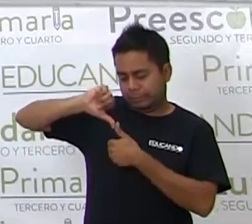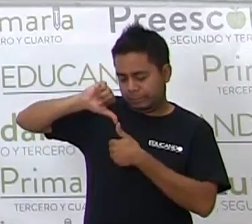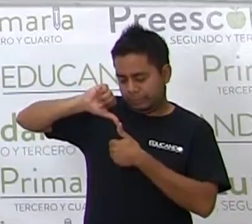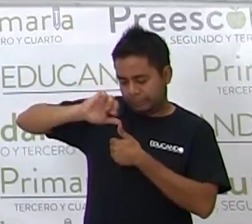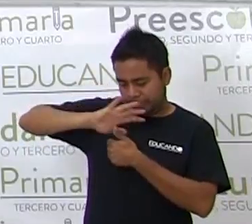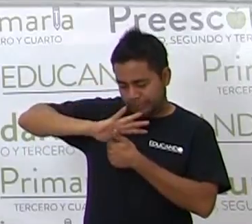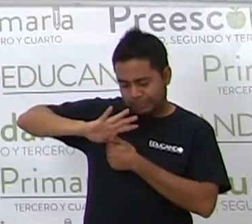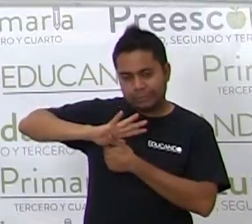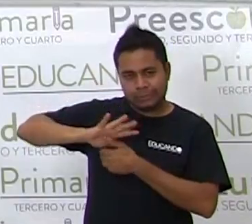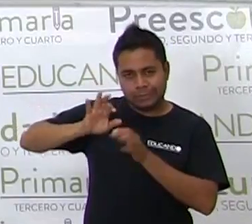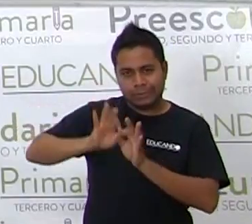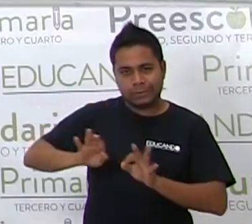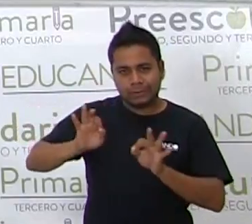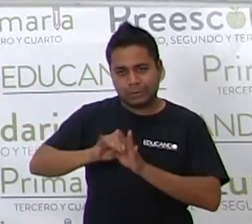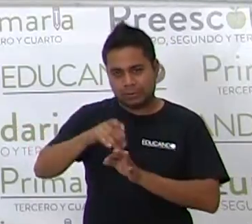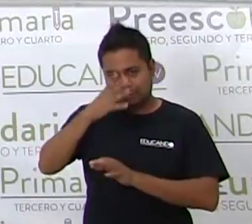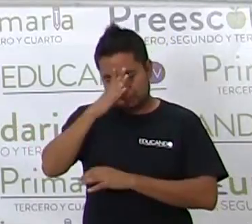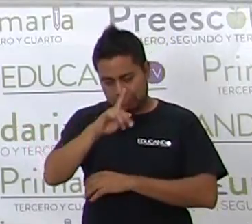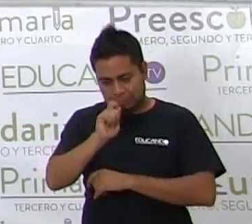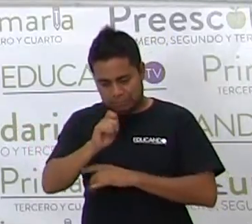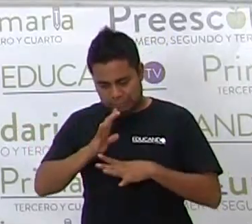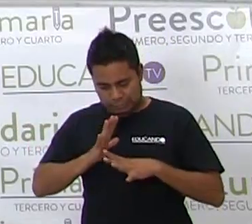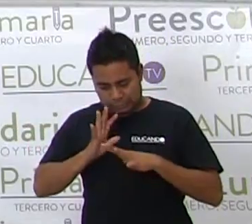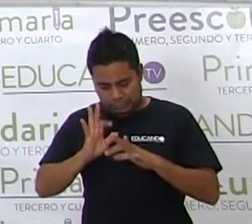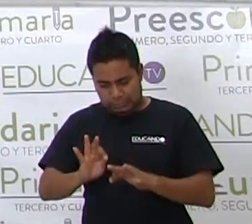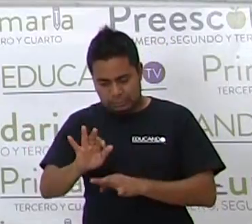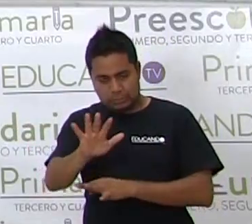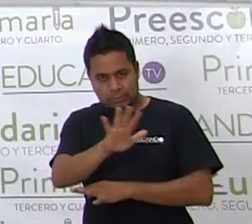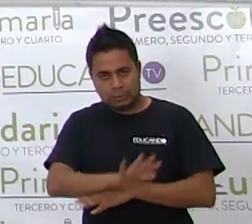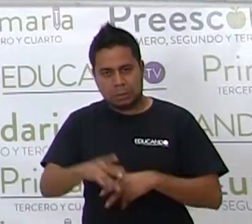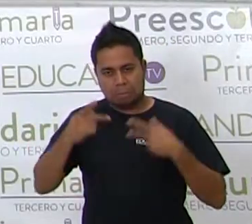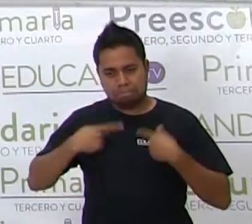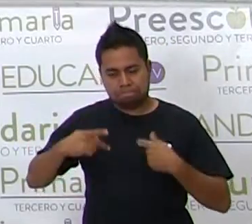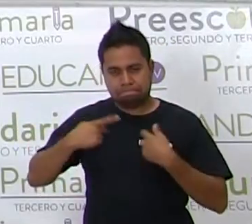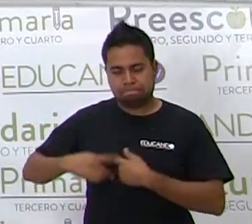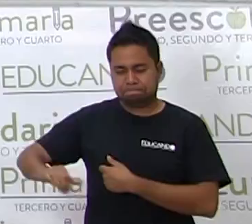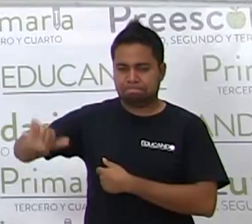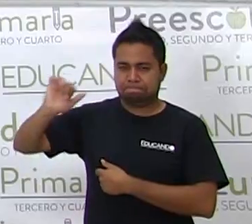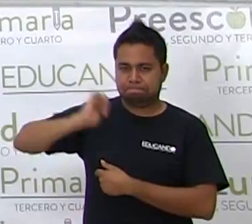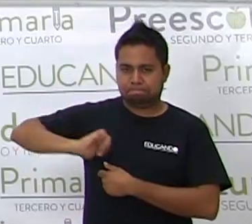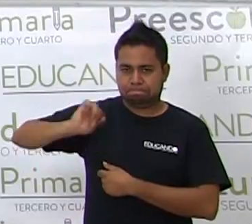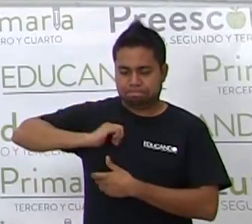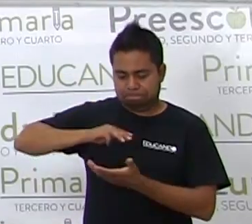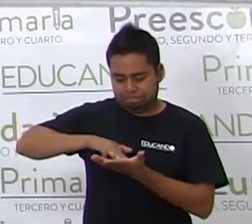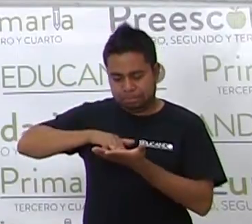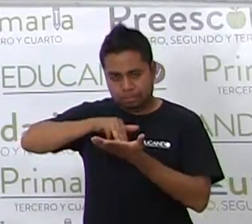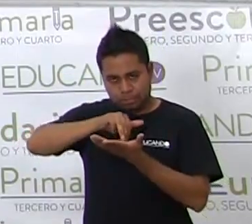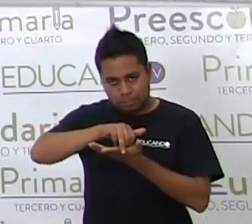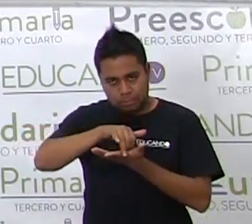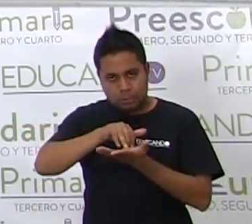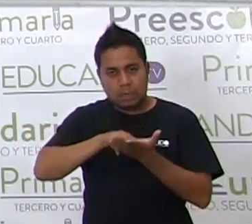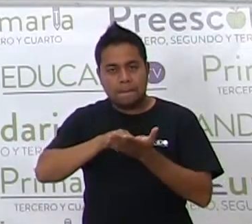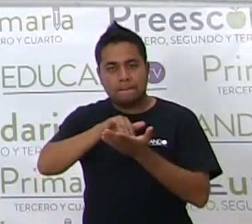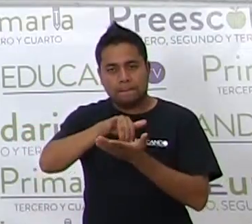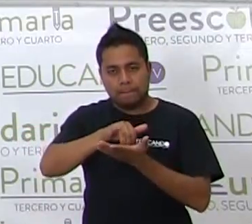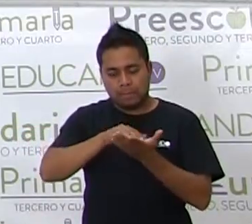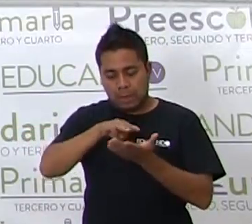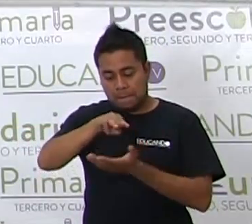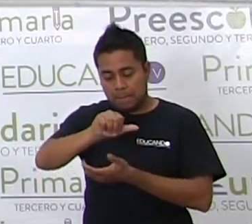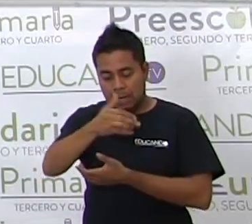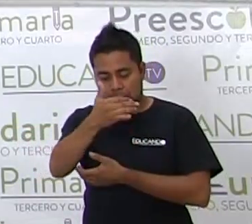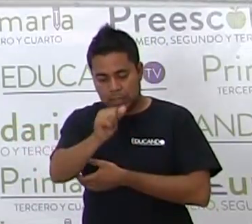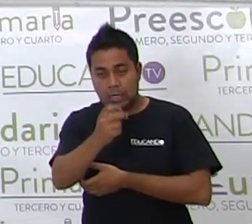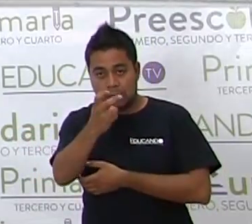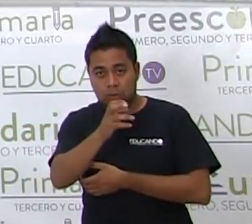para entender el asentamiento humano de nuestros antiguos o nuestros ancestros. Muy importante, te invito a que